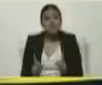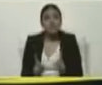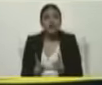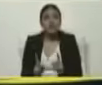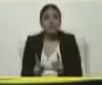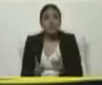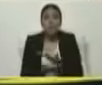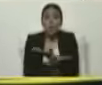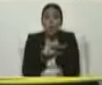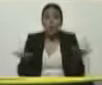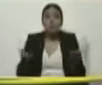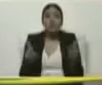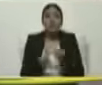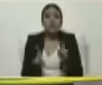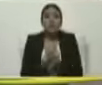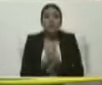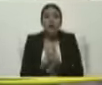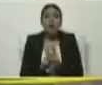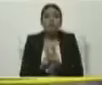Ustedes son héroes.